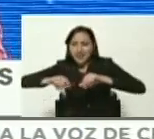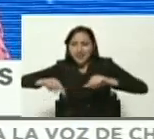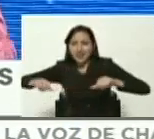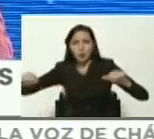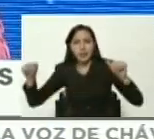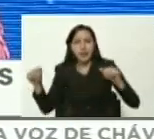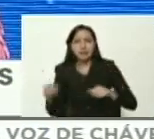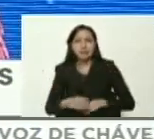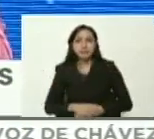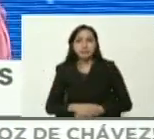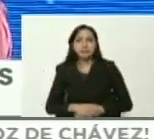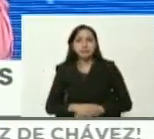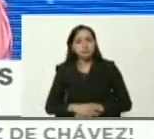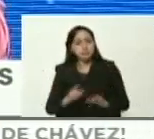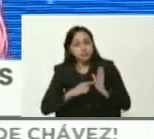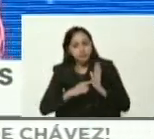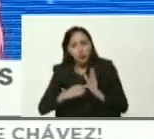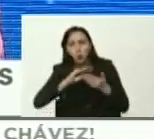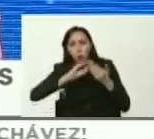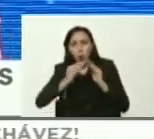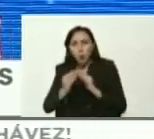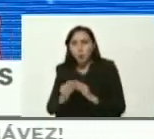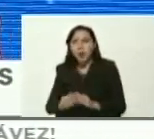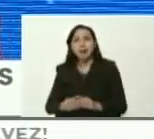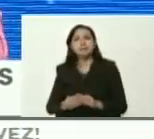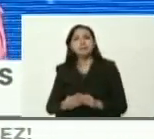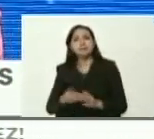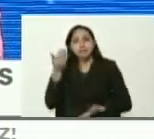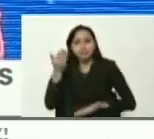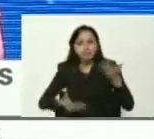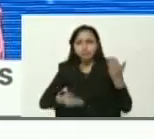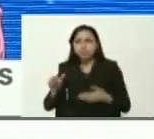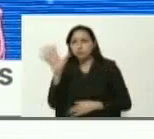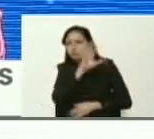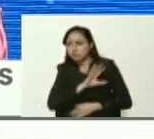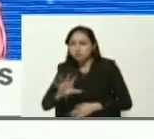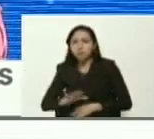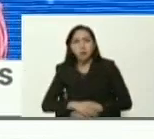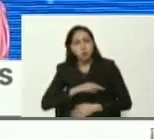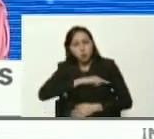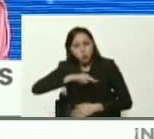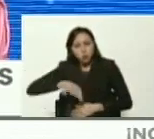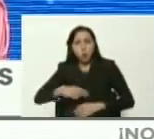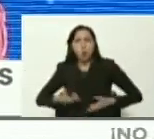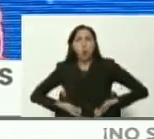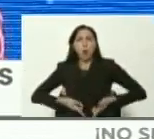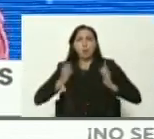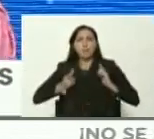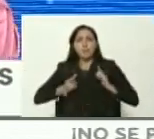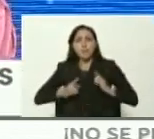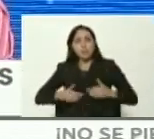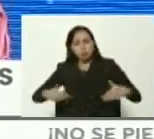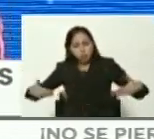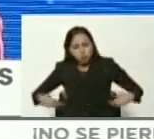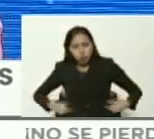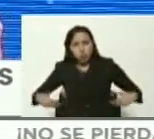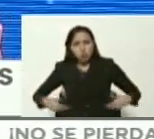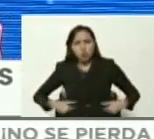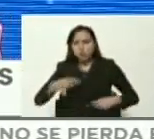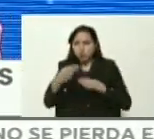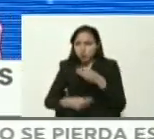el socialismo comunal. Esa es la diferencia que nos ha permitido aguantar los embates,